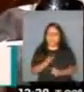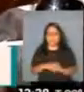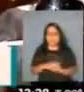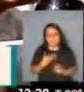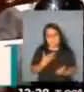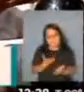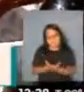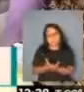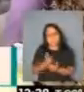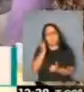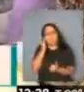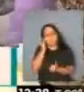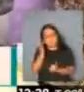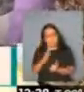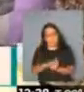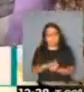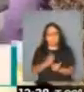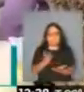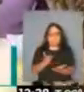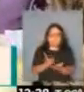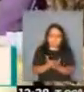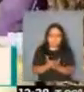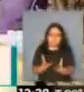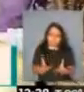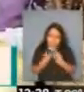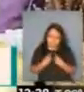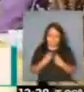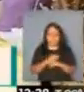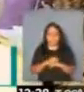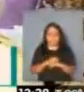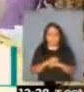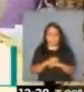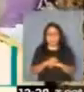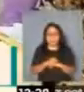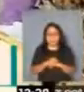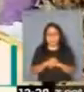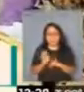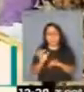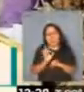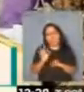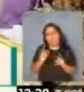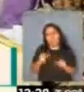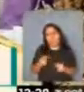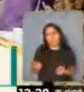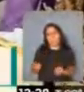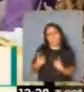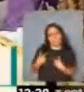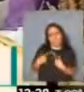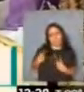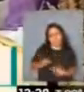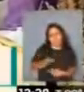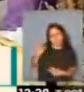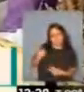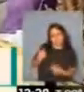pide perdón pide que le ayude que o si recibió con del año